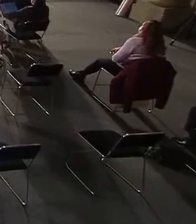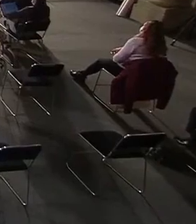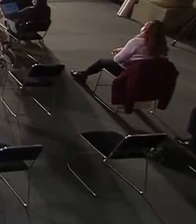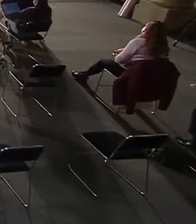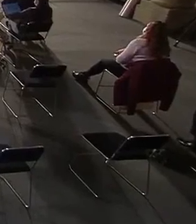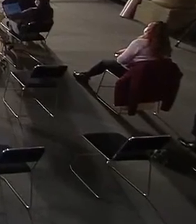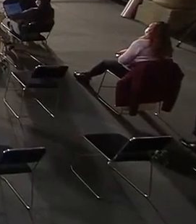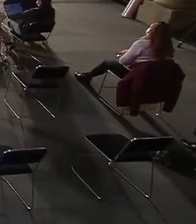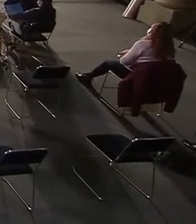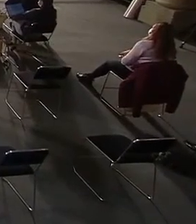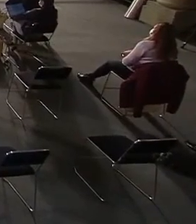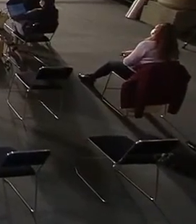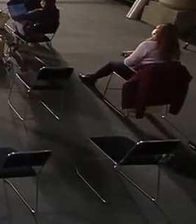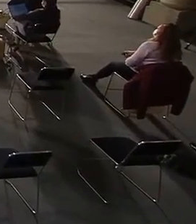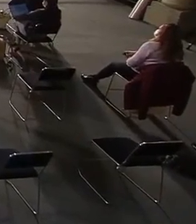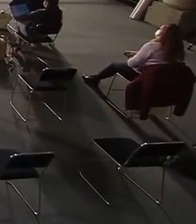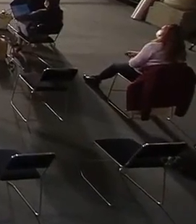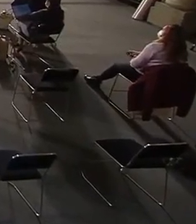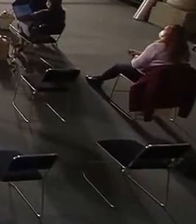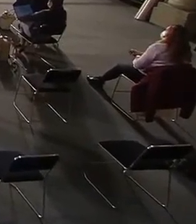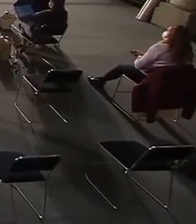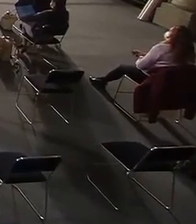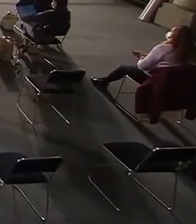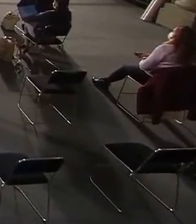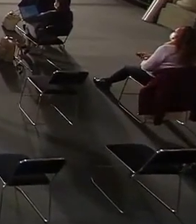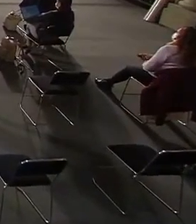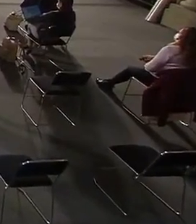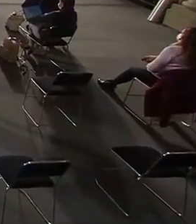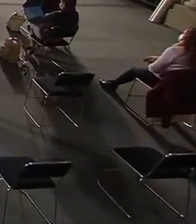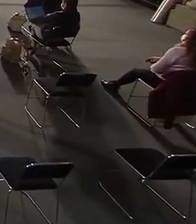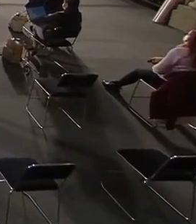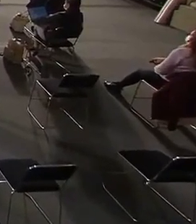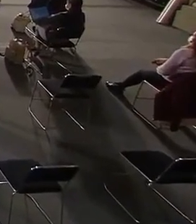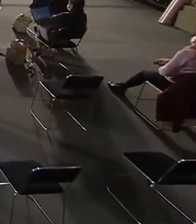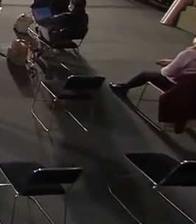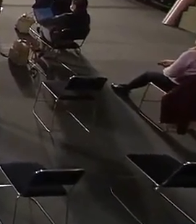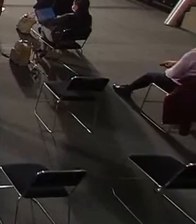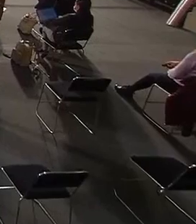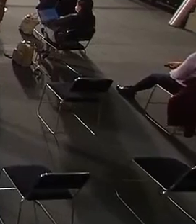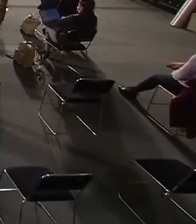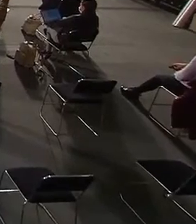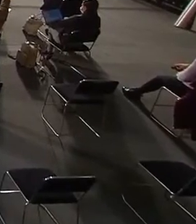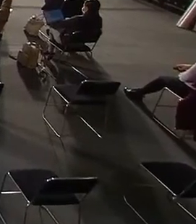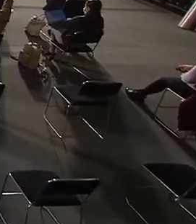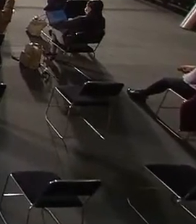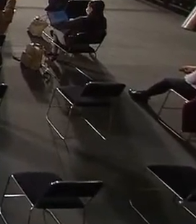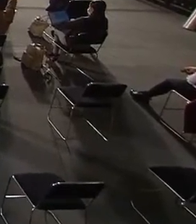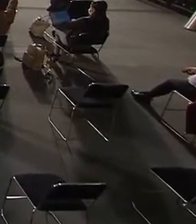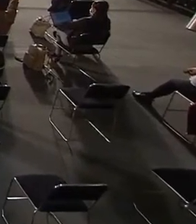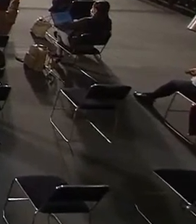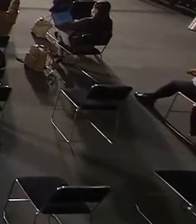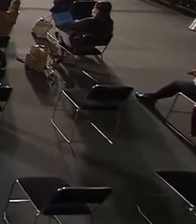Gobierno de México. Muy bien, pues ese es el informe. Está pendiente,